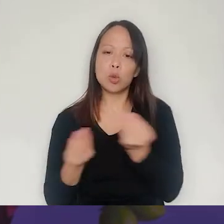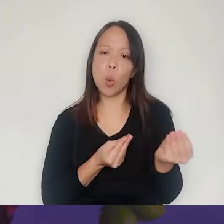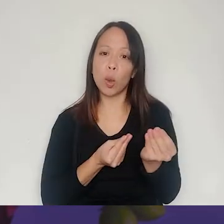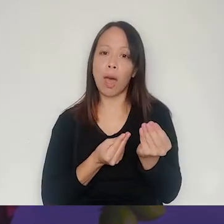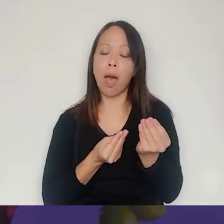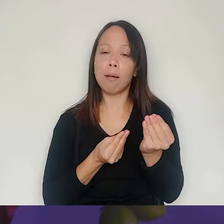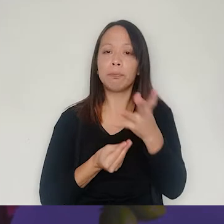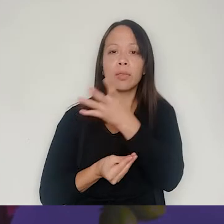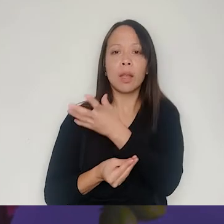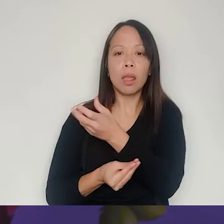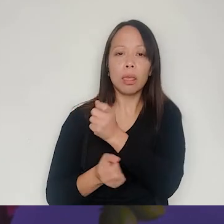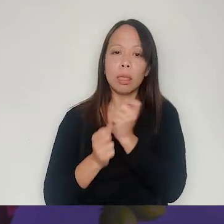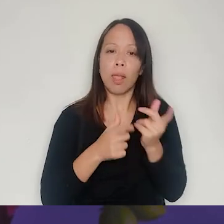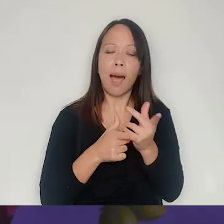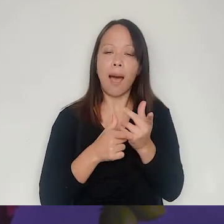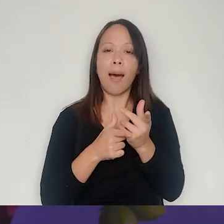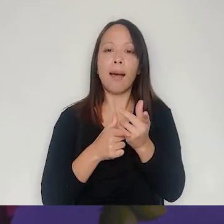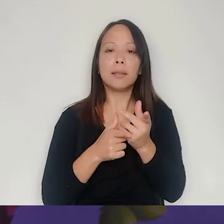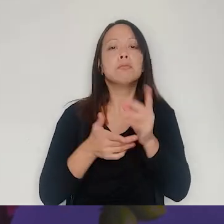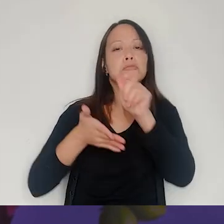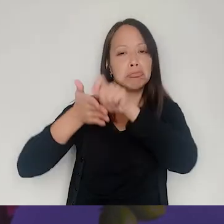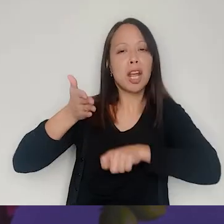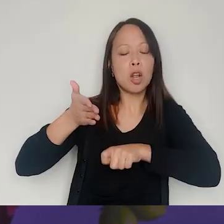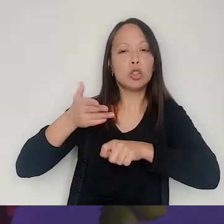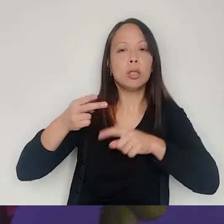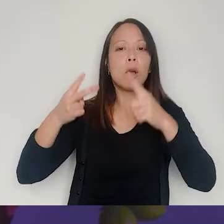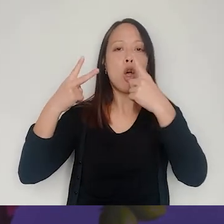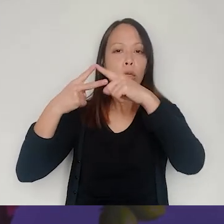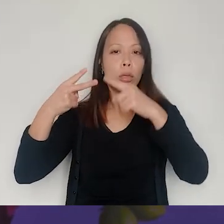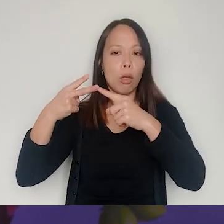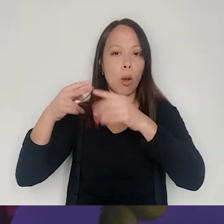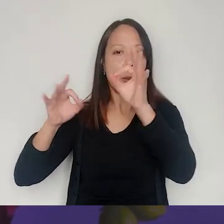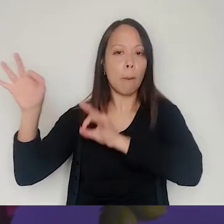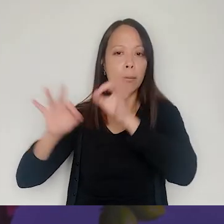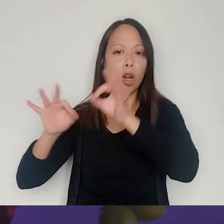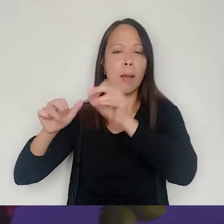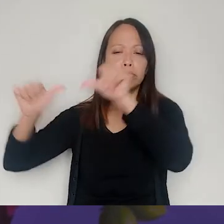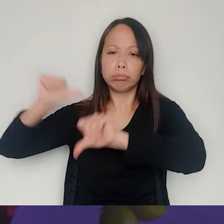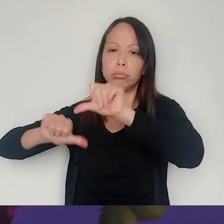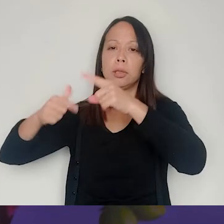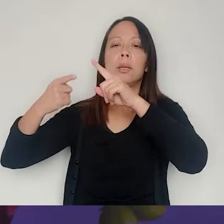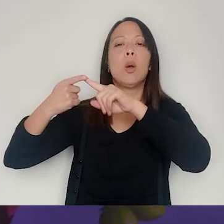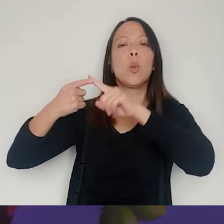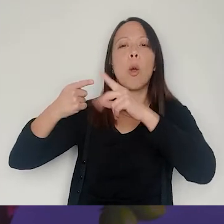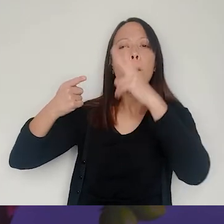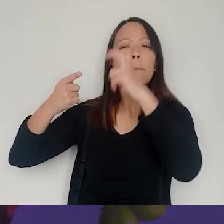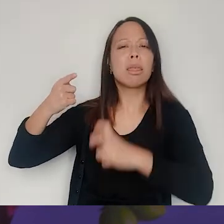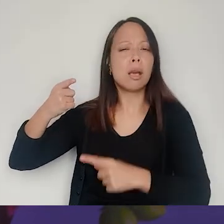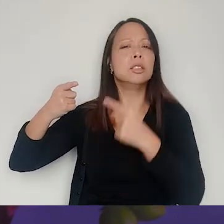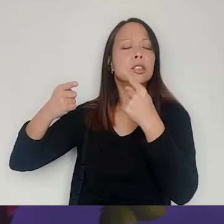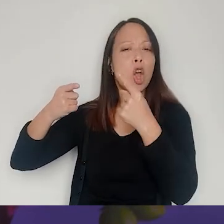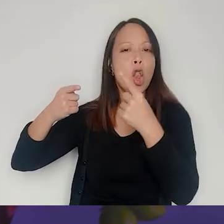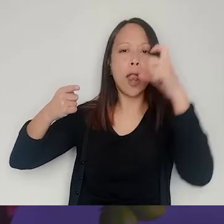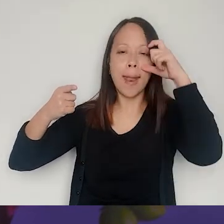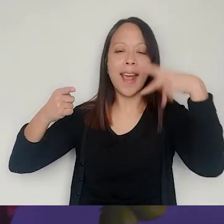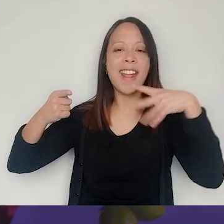un diagnóstico. También nos coordinamos con 2 programas científicos. Uno de ellos es un programa de investigación que se